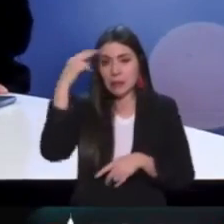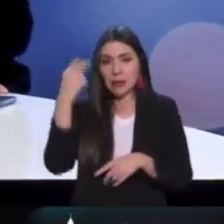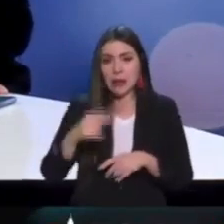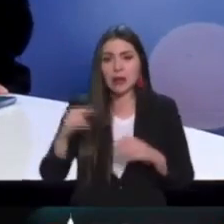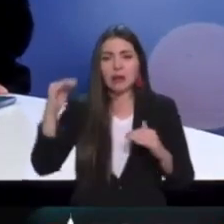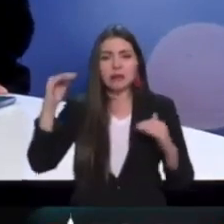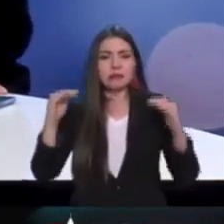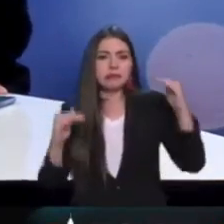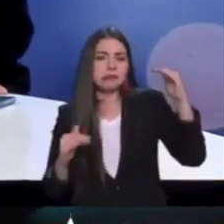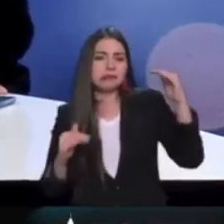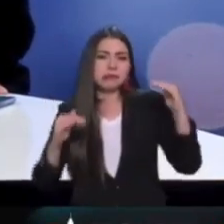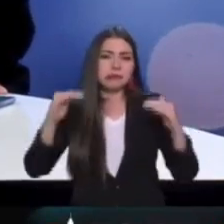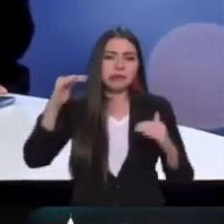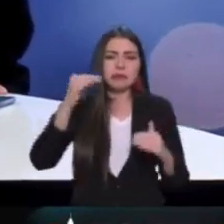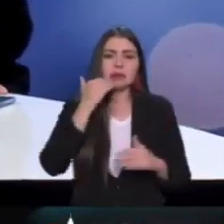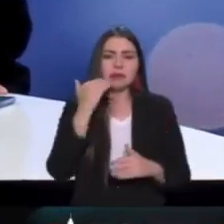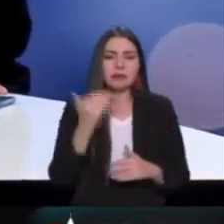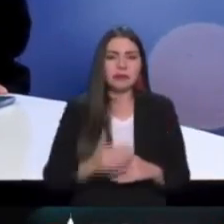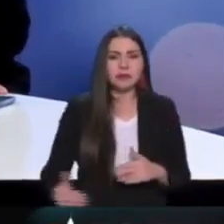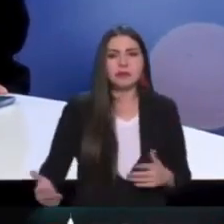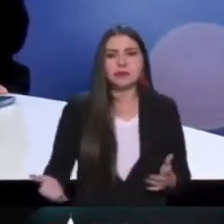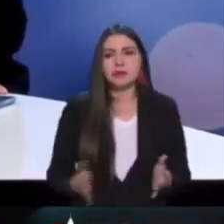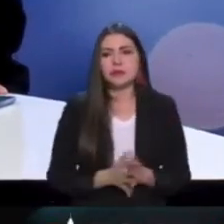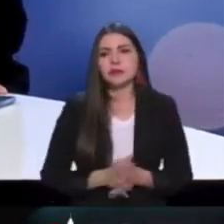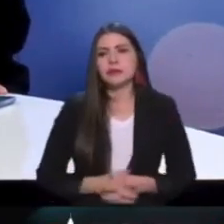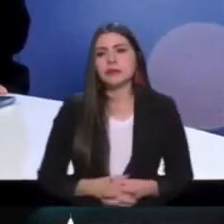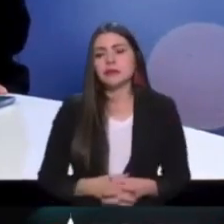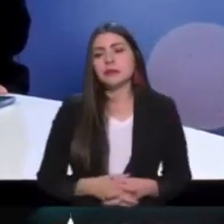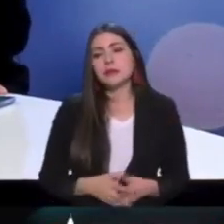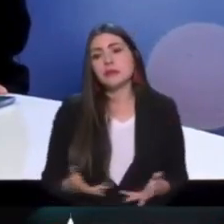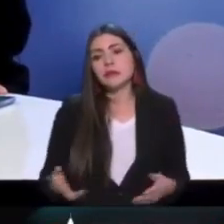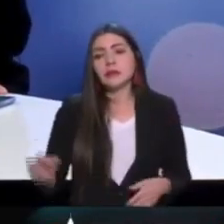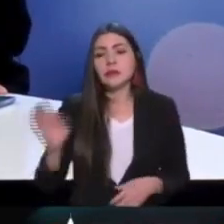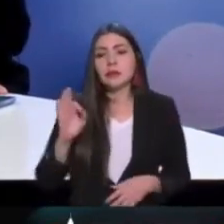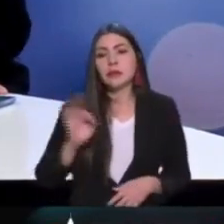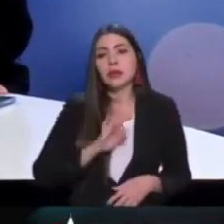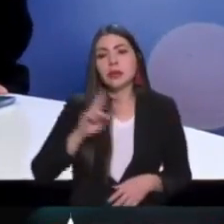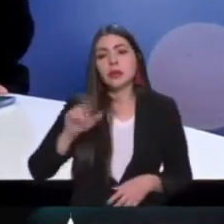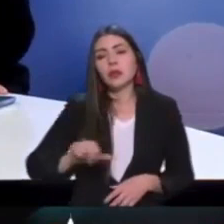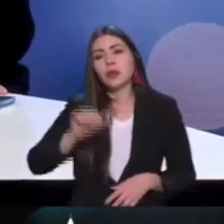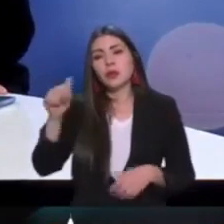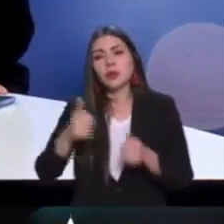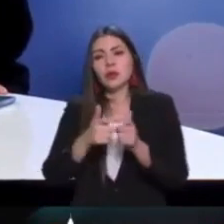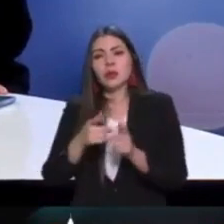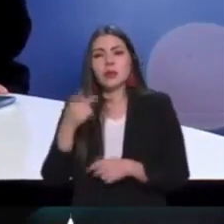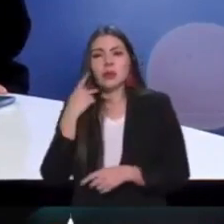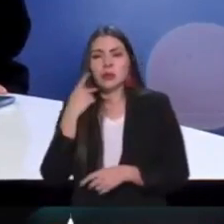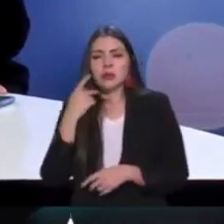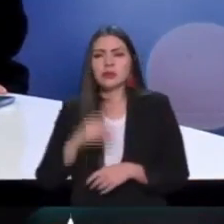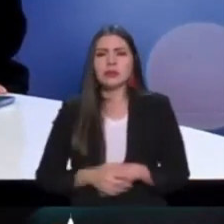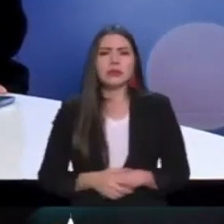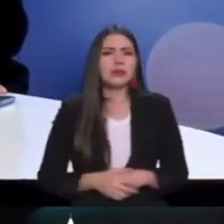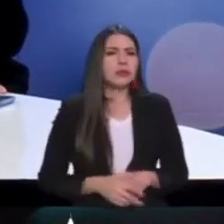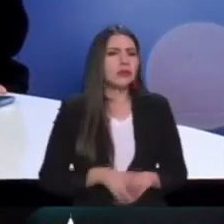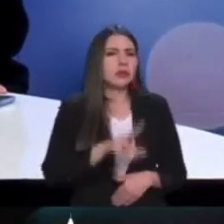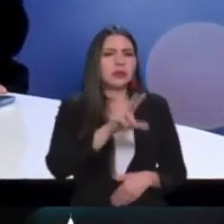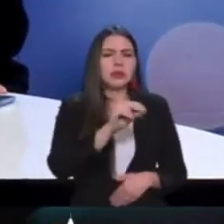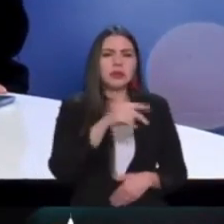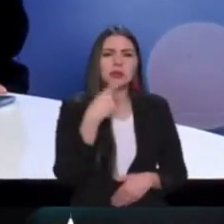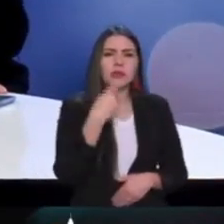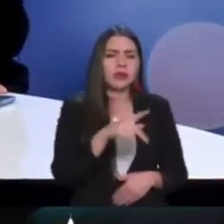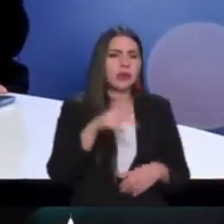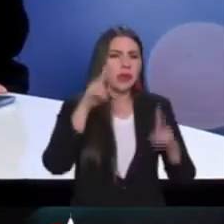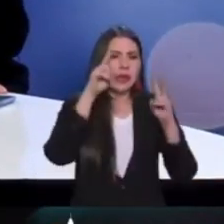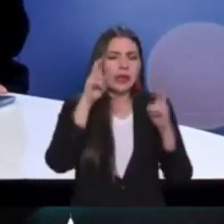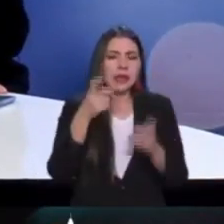fino, pues. Desfasada de la Iglesia Católica, a lo mejor no de otros grupos políticos que se están reagrupando acá. Es un tema interno completamente de gente